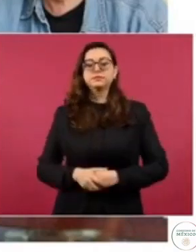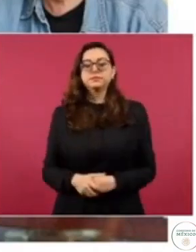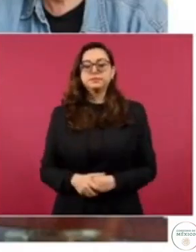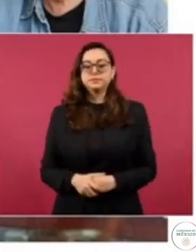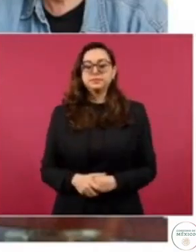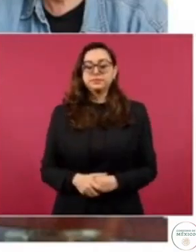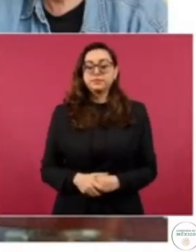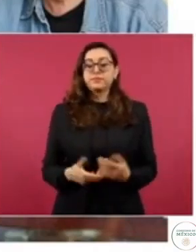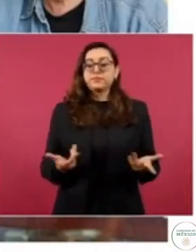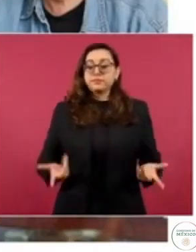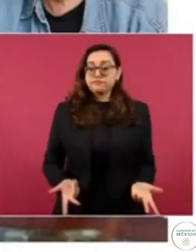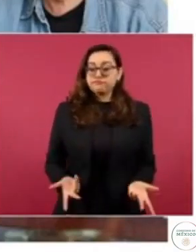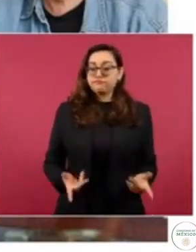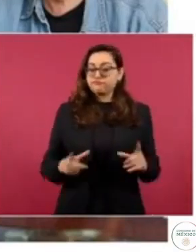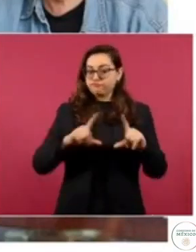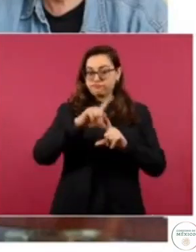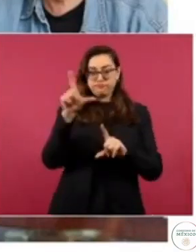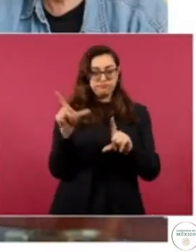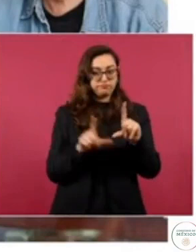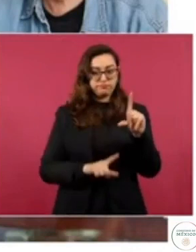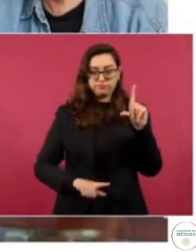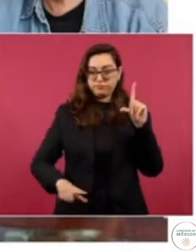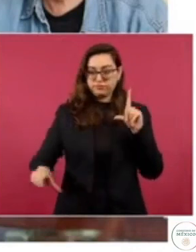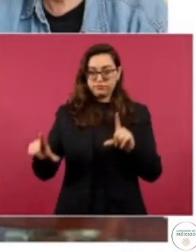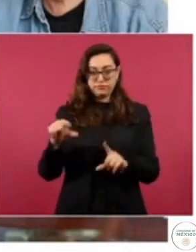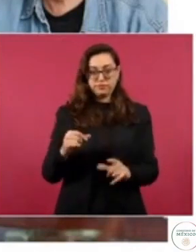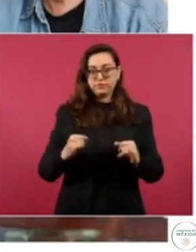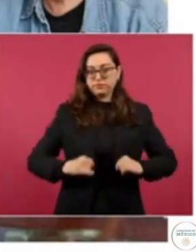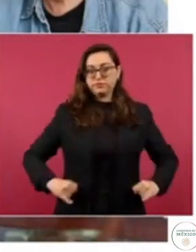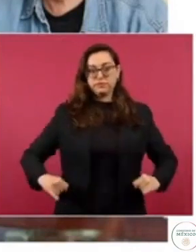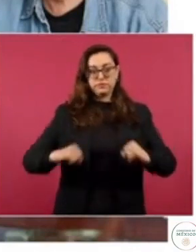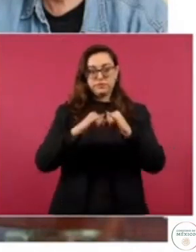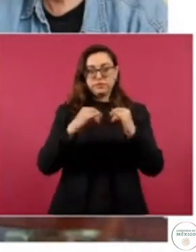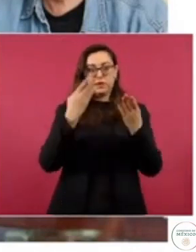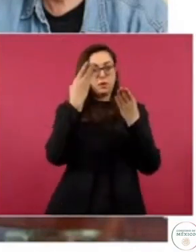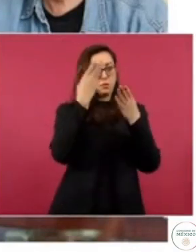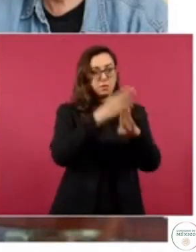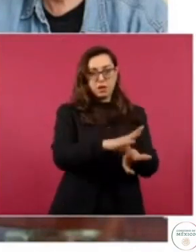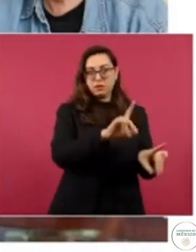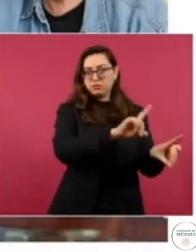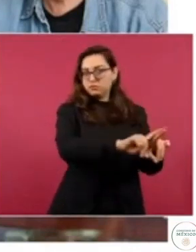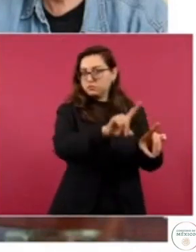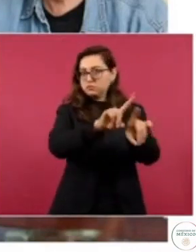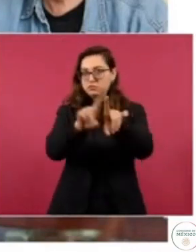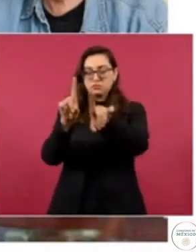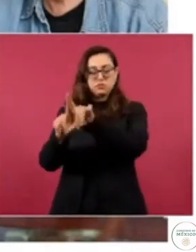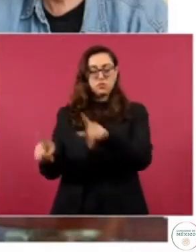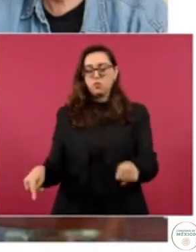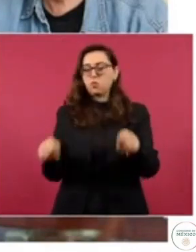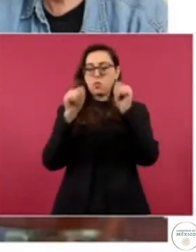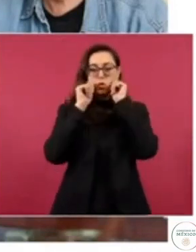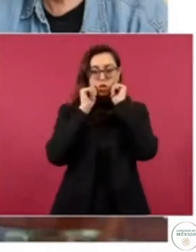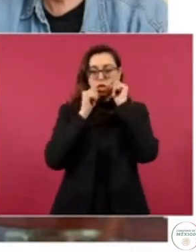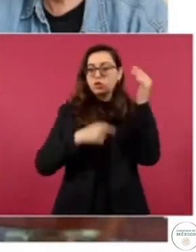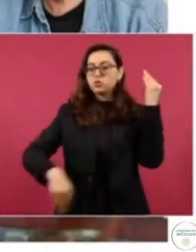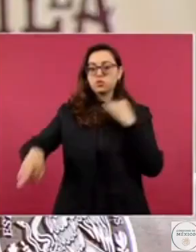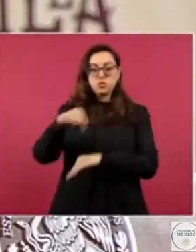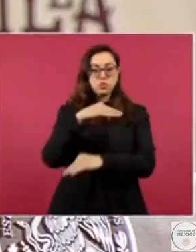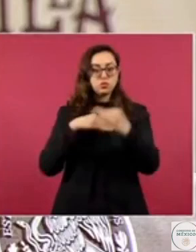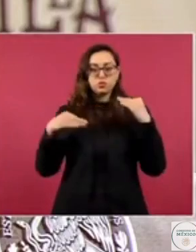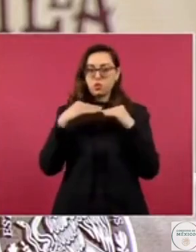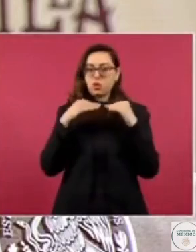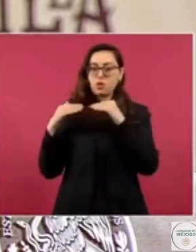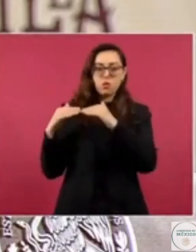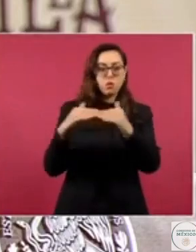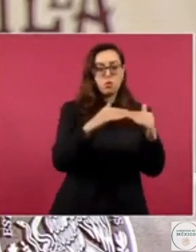Esto aplica para todas las instituciones bancarias, es decir, la pensión se va a dispersar de esta manera para